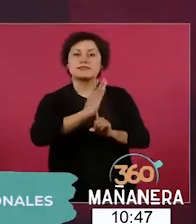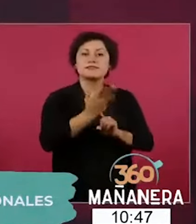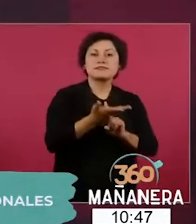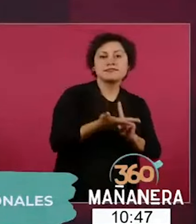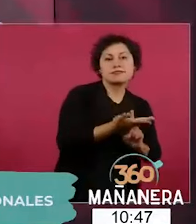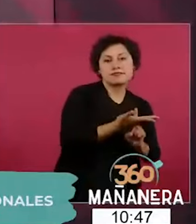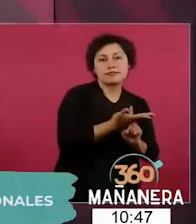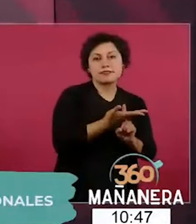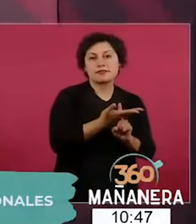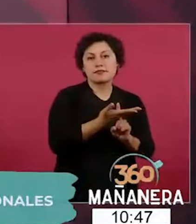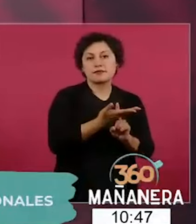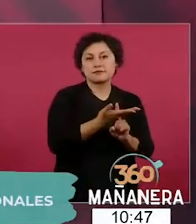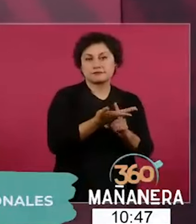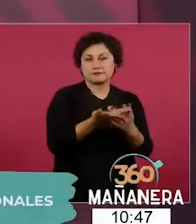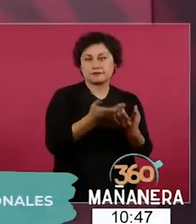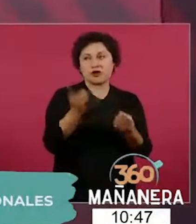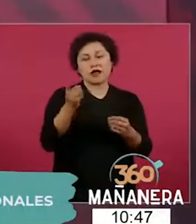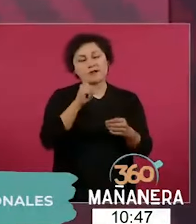hace la proposición